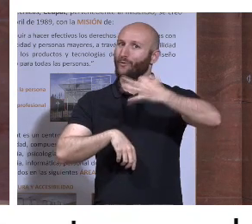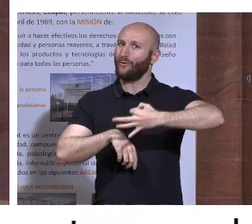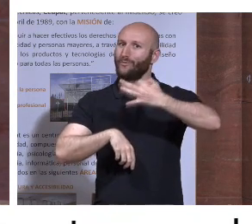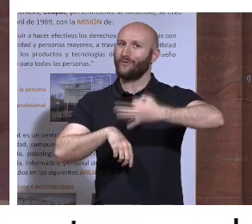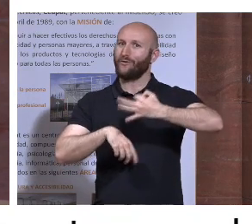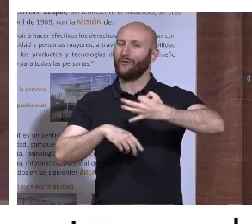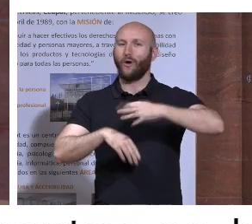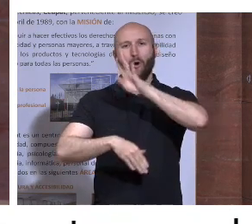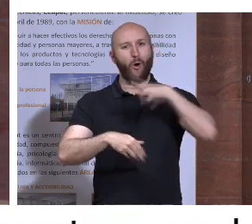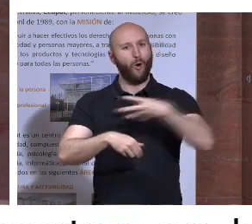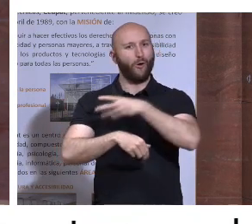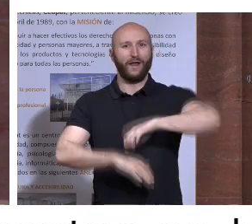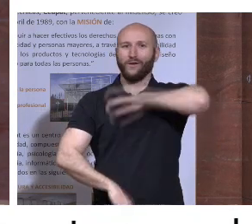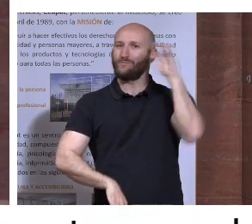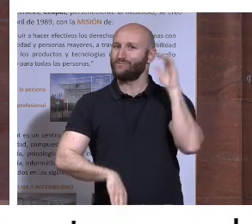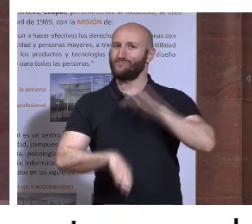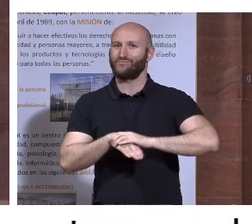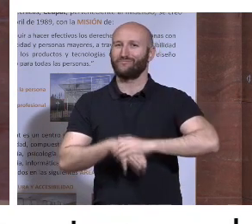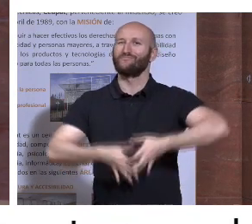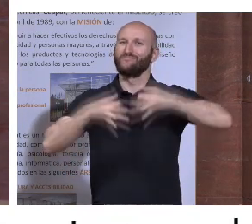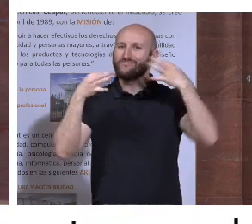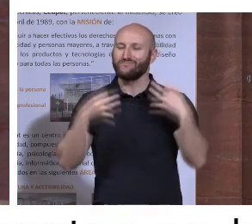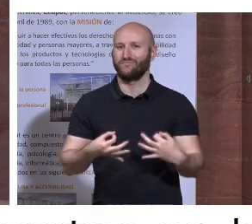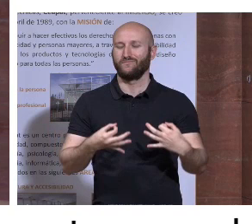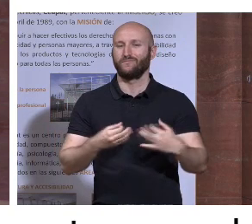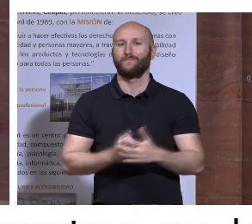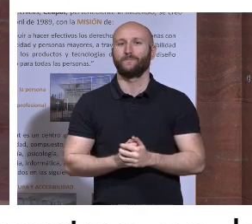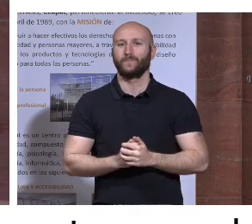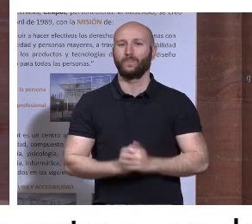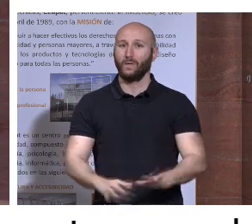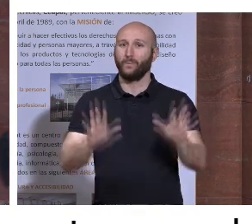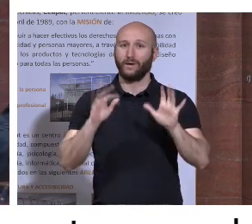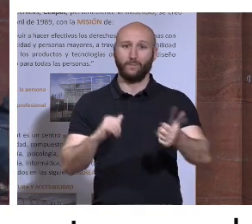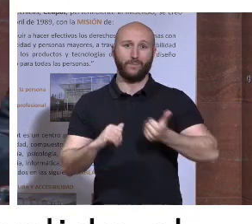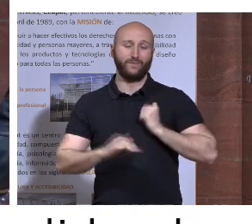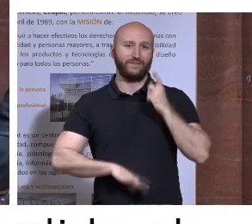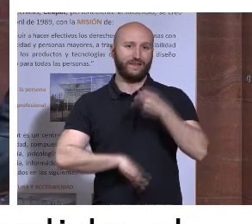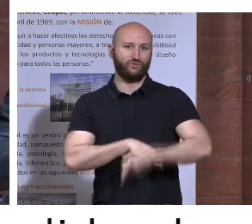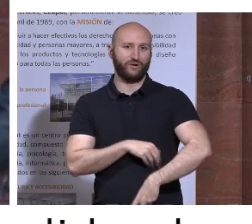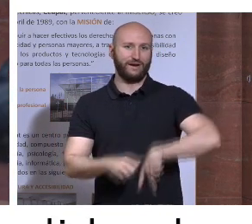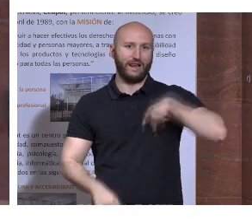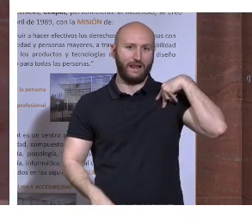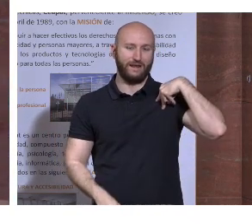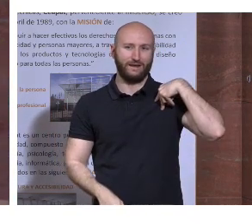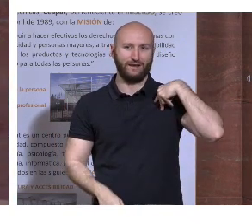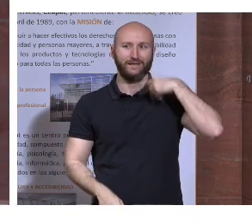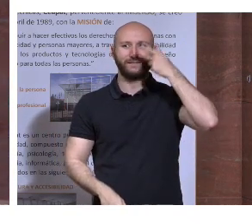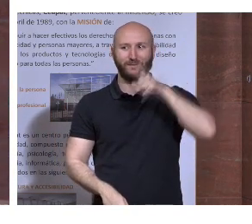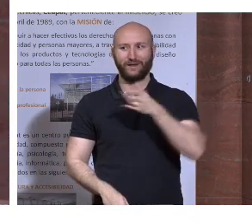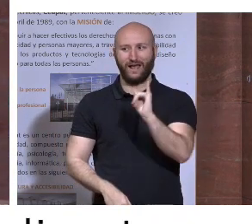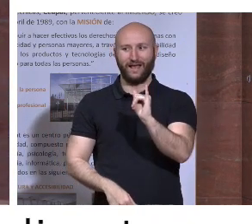horario estrictamente. Pero aprovechando que nuestro director general también está aquí